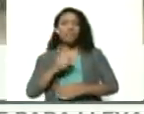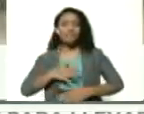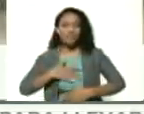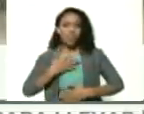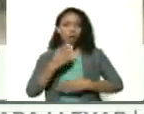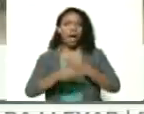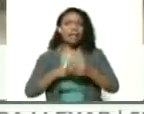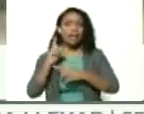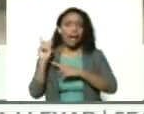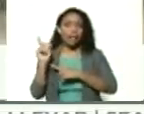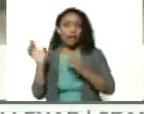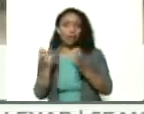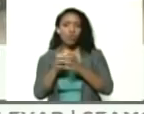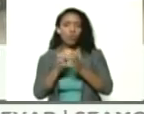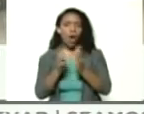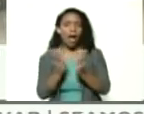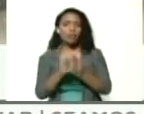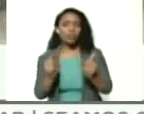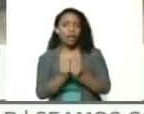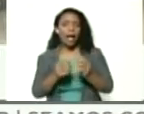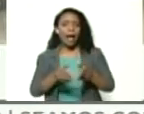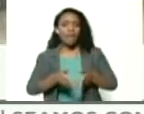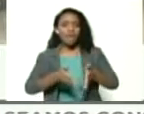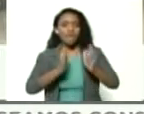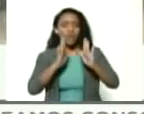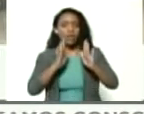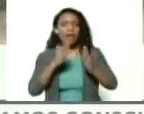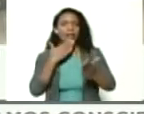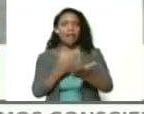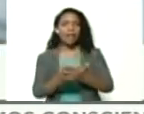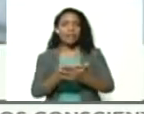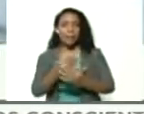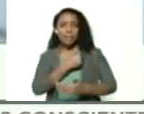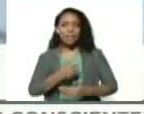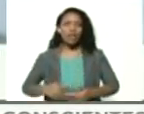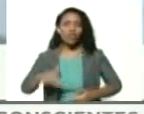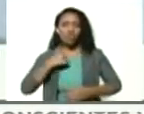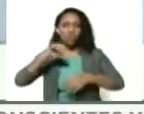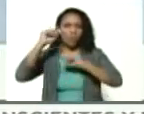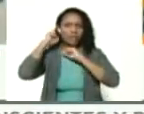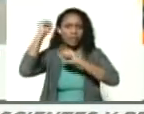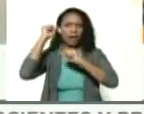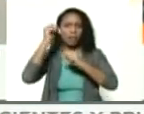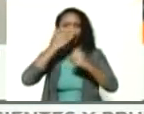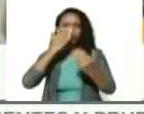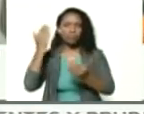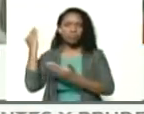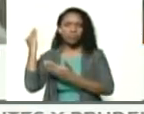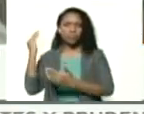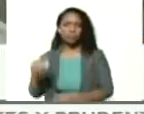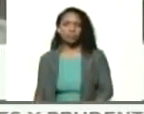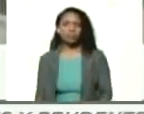a través de Corpo Anzuategui y toda la reestructuración del área. Muchas gracias, presidente. ¡Nosotros venceremos!